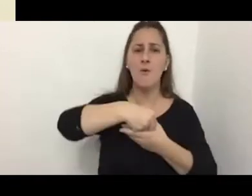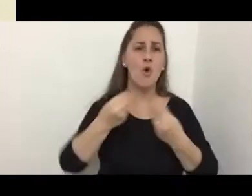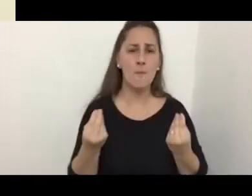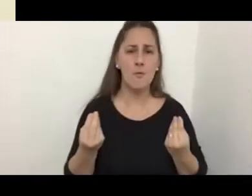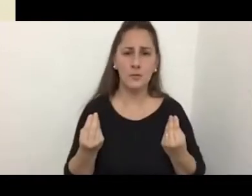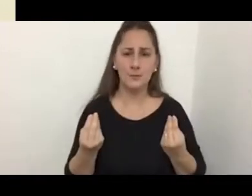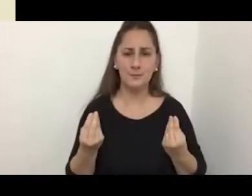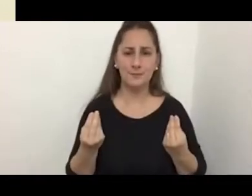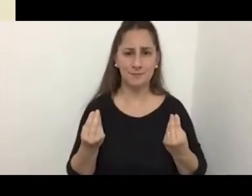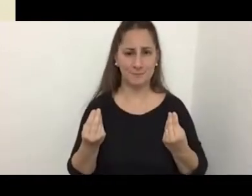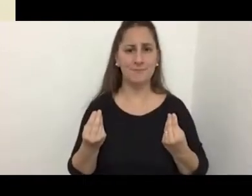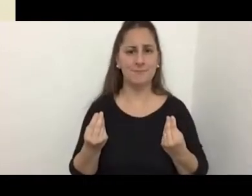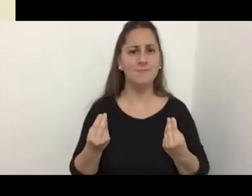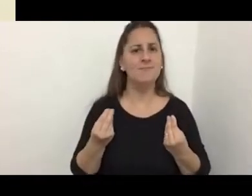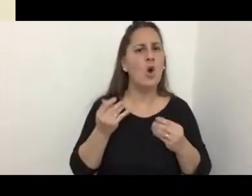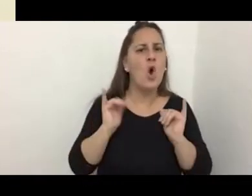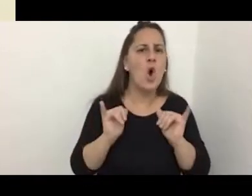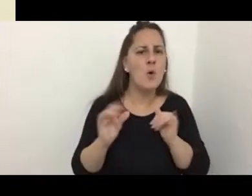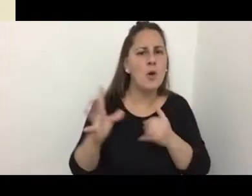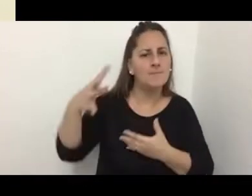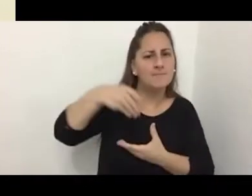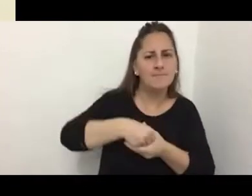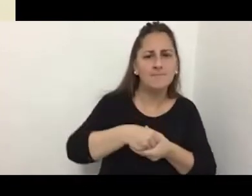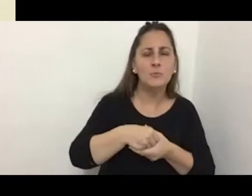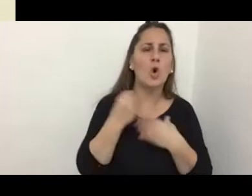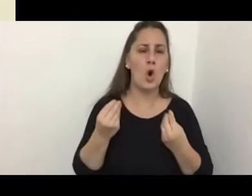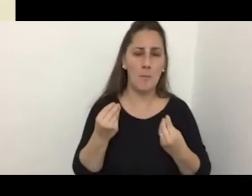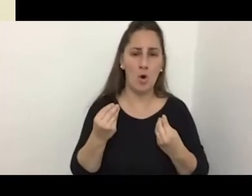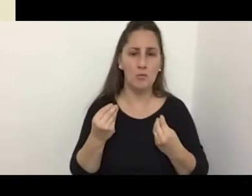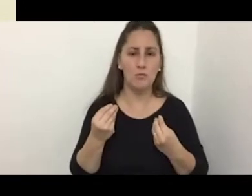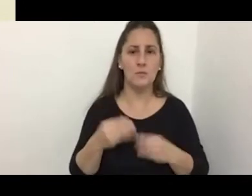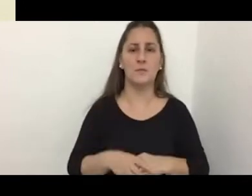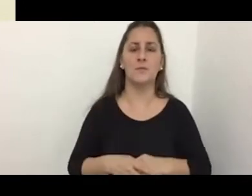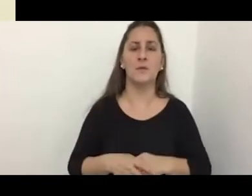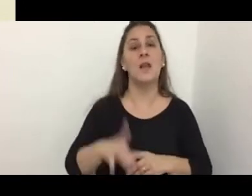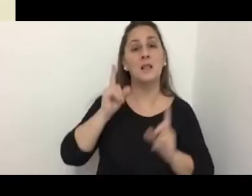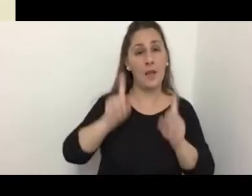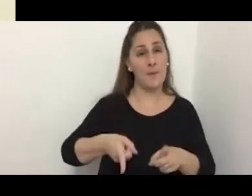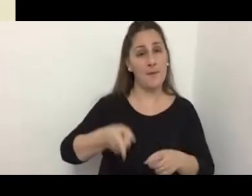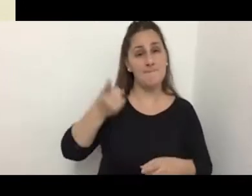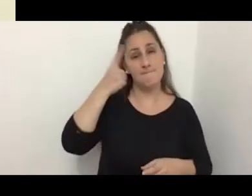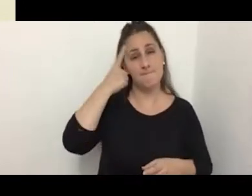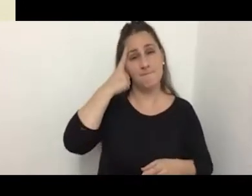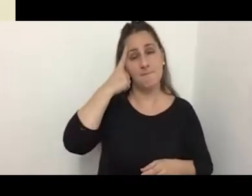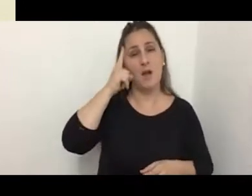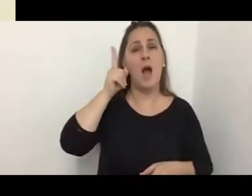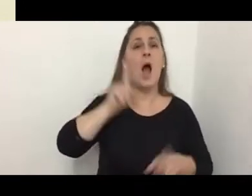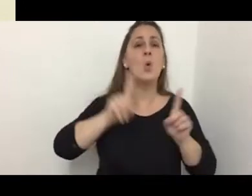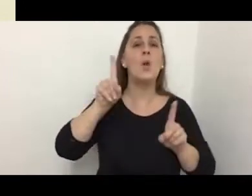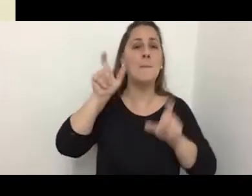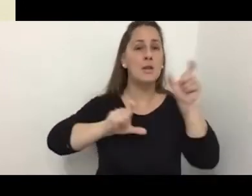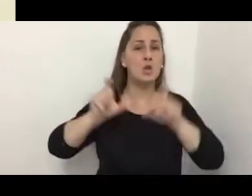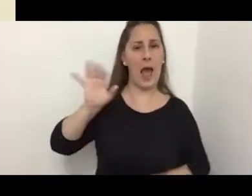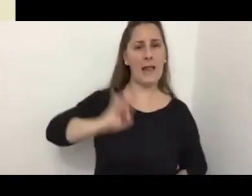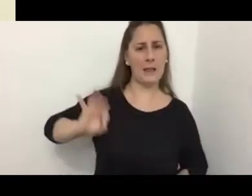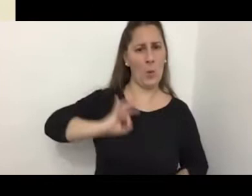¿Cómo se incorporan los jóvenes? Y cómo se incorporan los jóvenes, y también tenemos que pensar qué pasa con los que tienen más antigüedad, porque